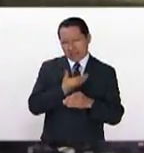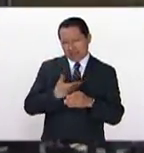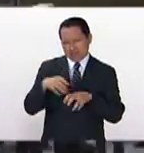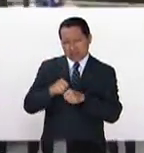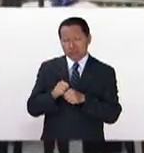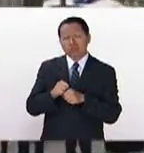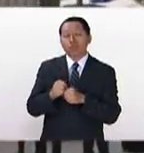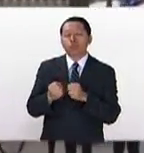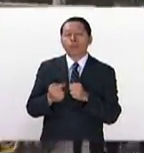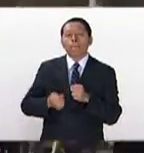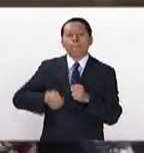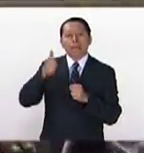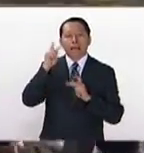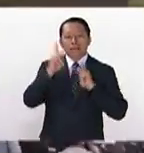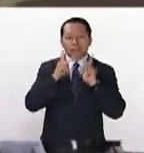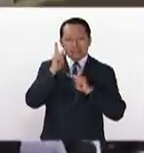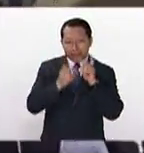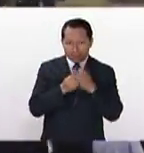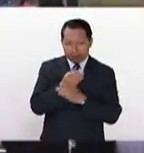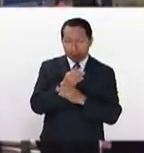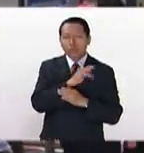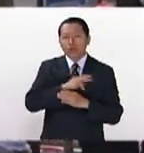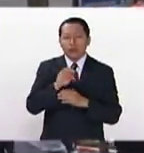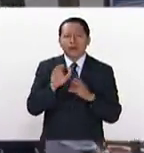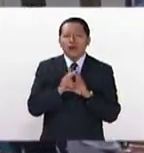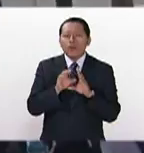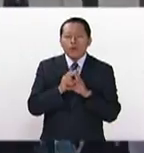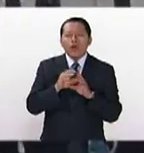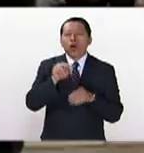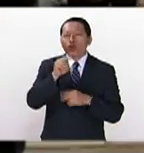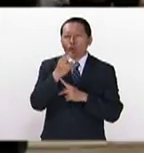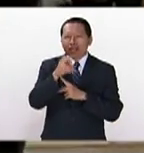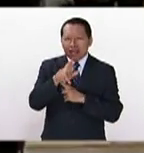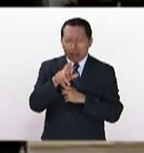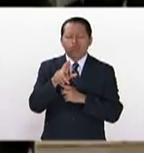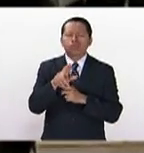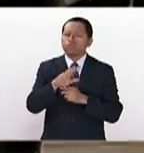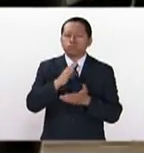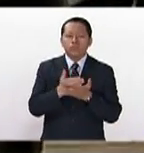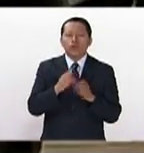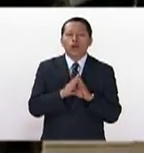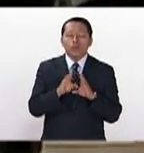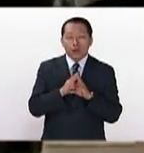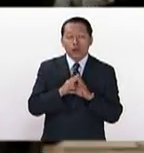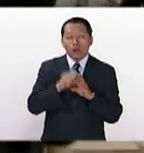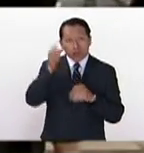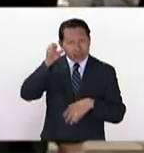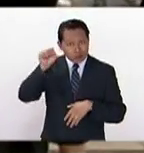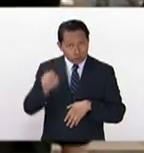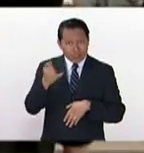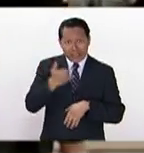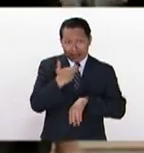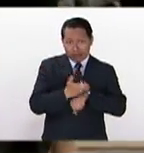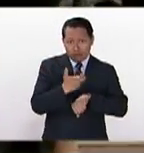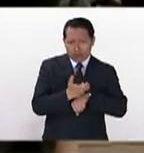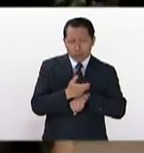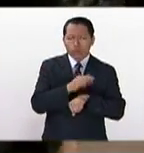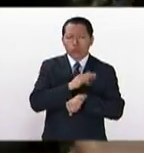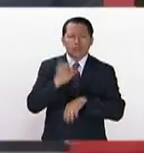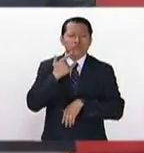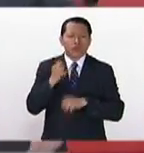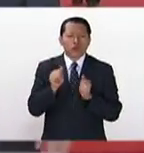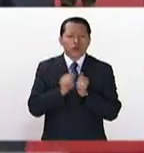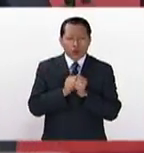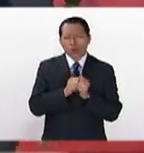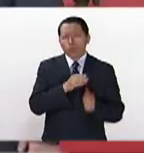El líder aseguró que la desnuclearización puede ser resuelta si Sur Corea y Estados Unidos responden a los esfuerzos de su país con